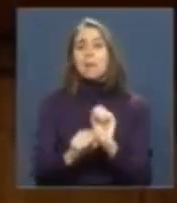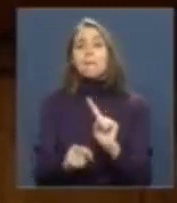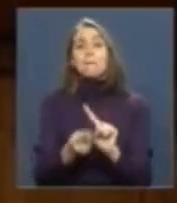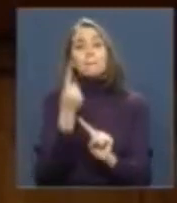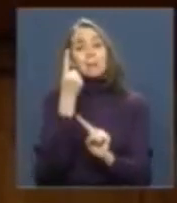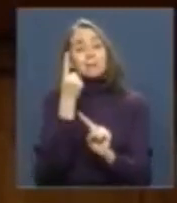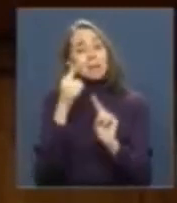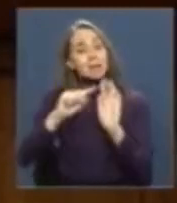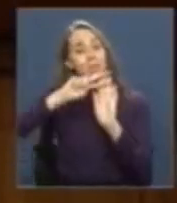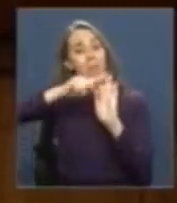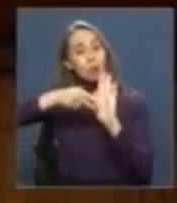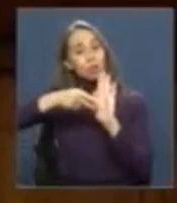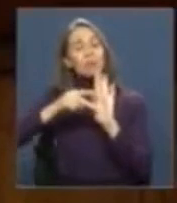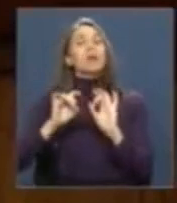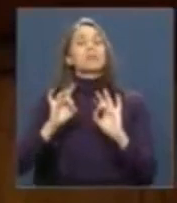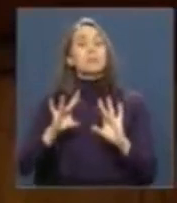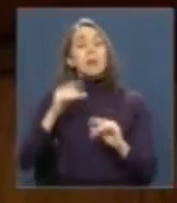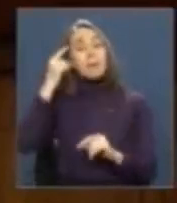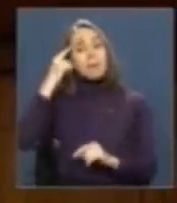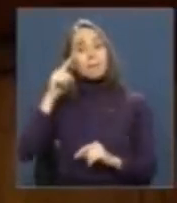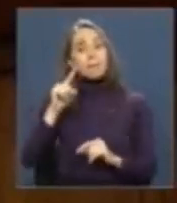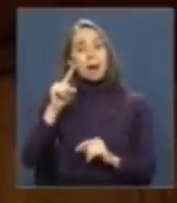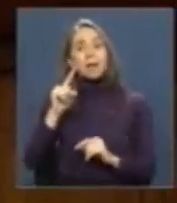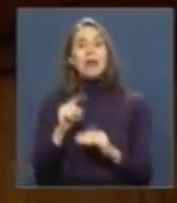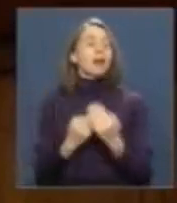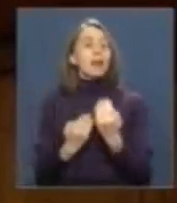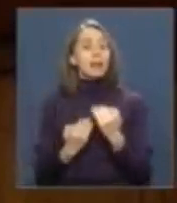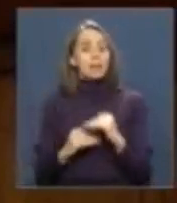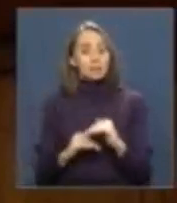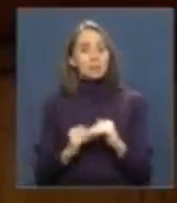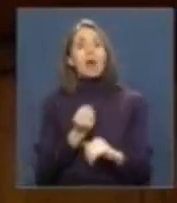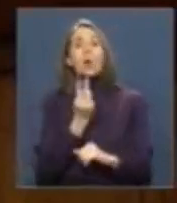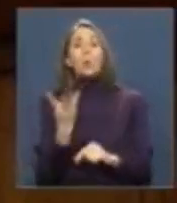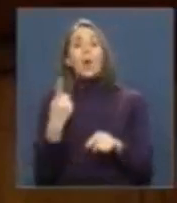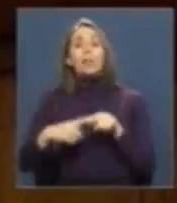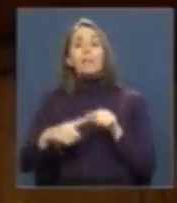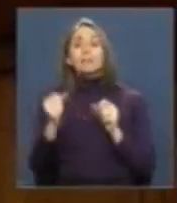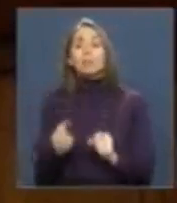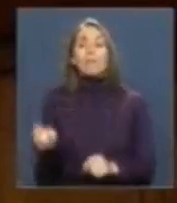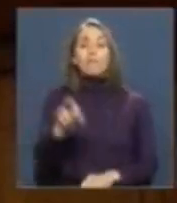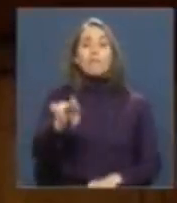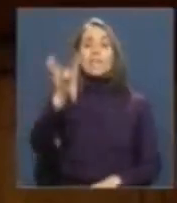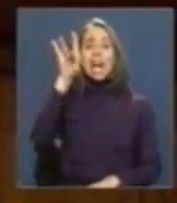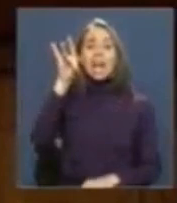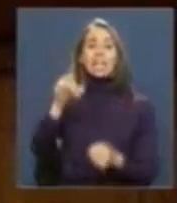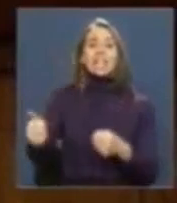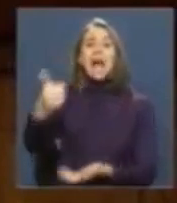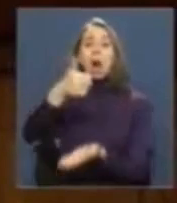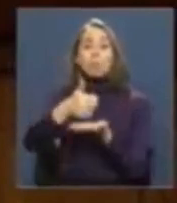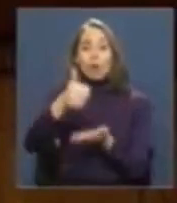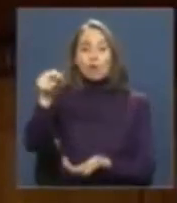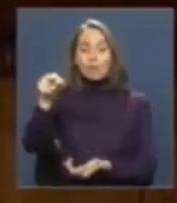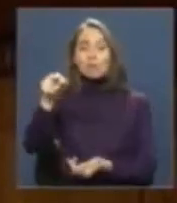tipo establece que para efectos de la limitación a la reelección se entenderá que los diputados